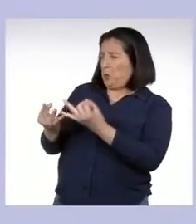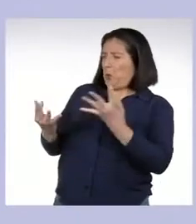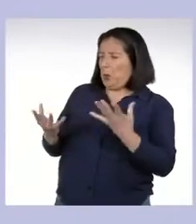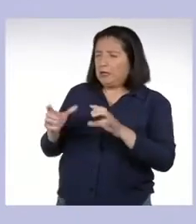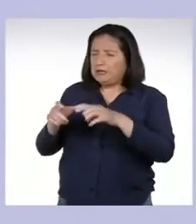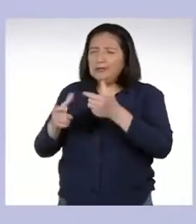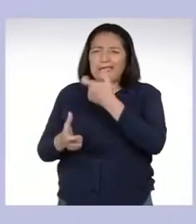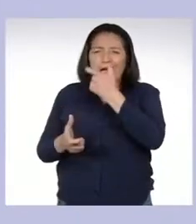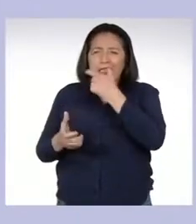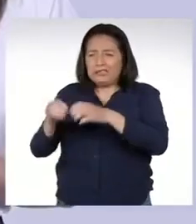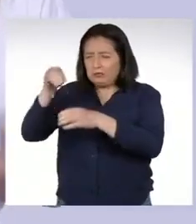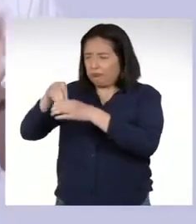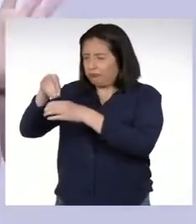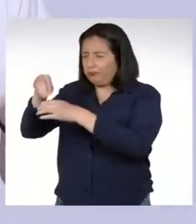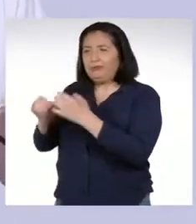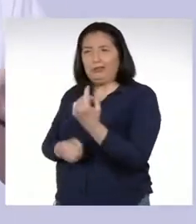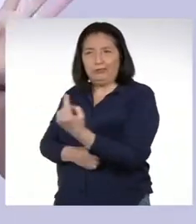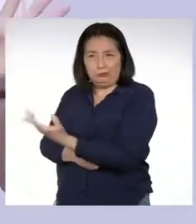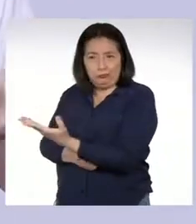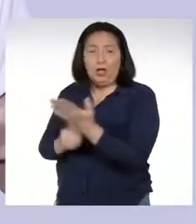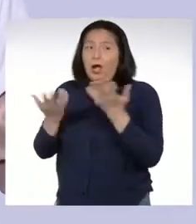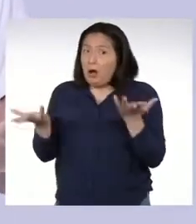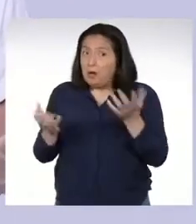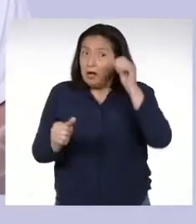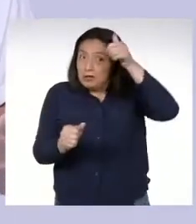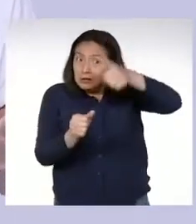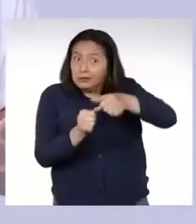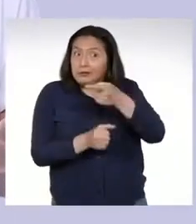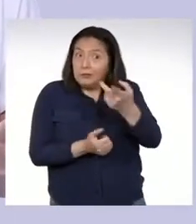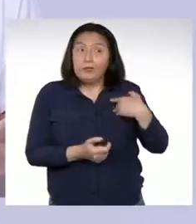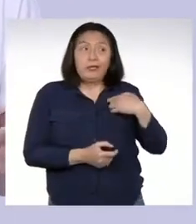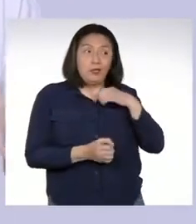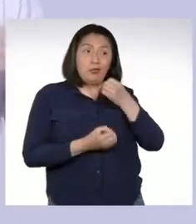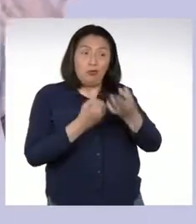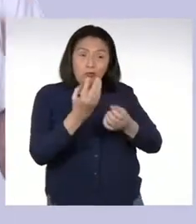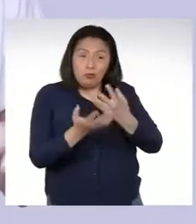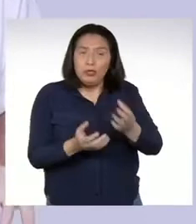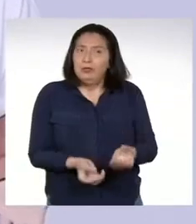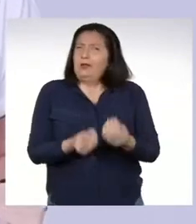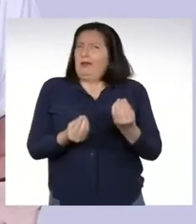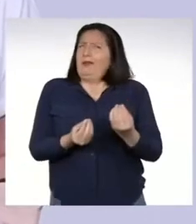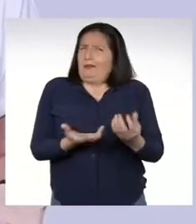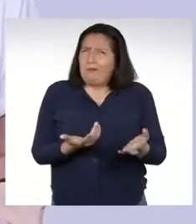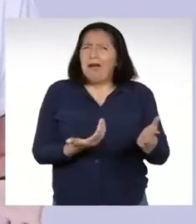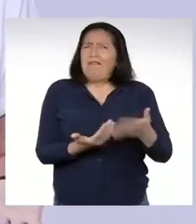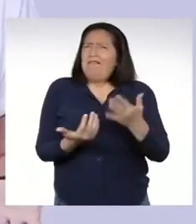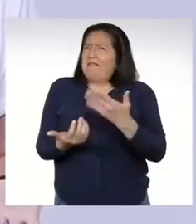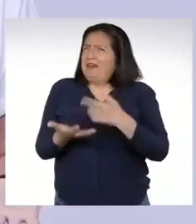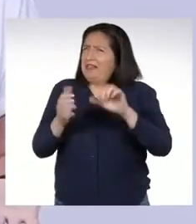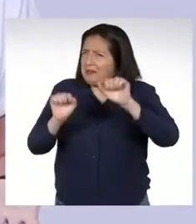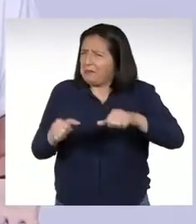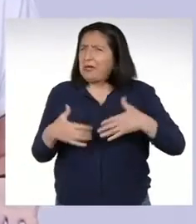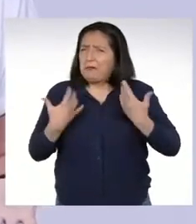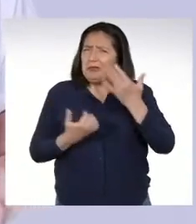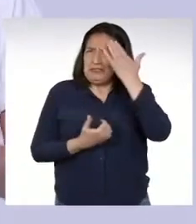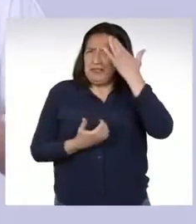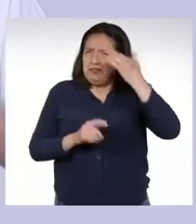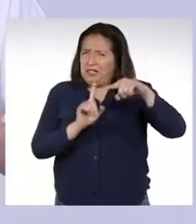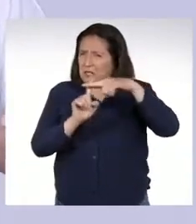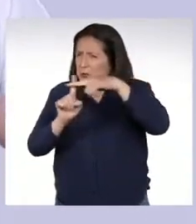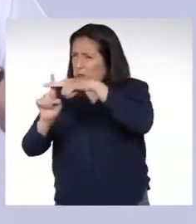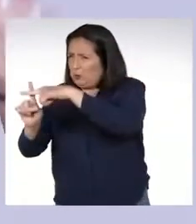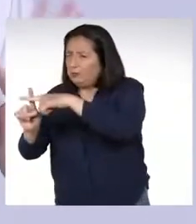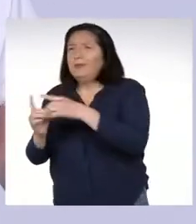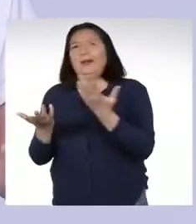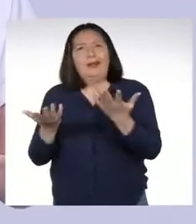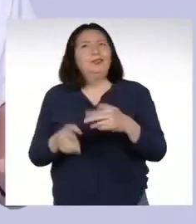habían empaquetado cada uno. Ahora, ¿recuerdan que les comenté que hay un procedimiento mucho más práctico para calcular esta suma?